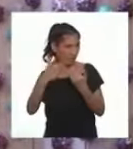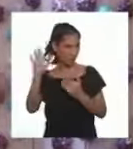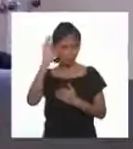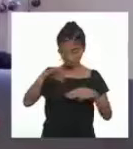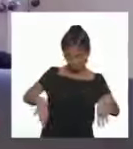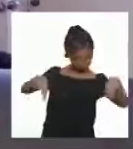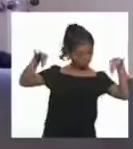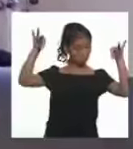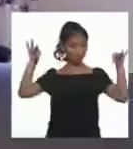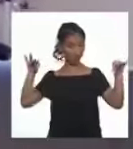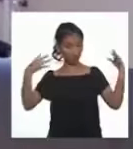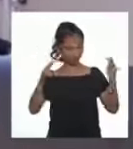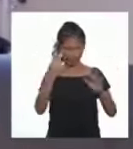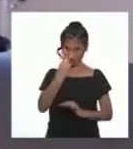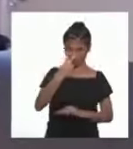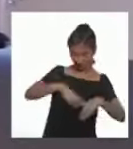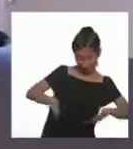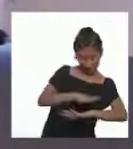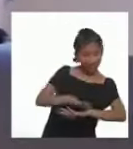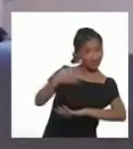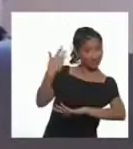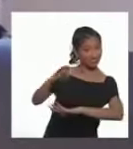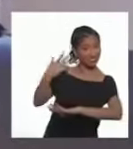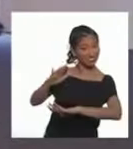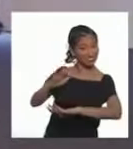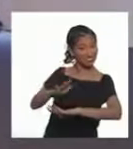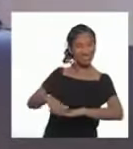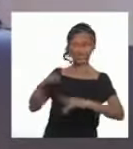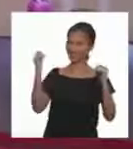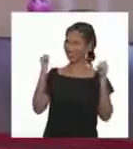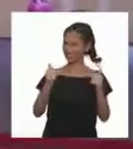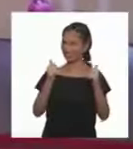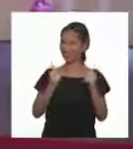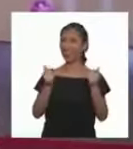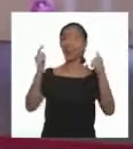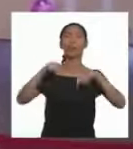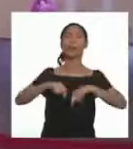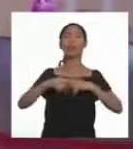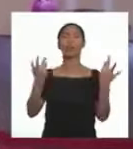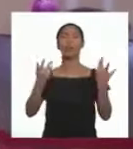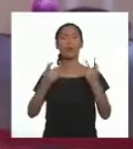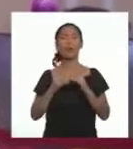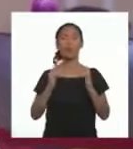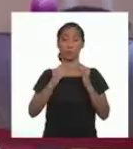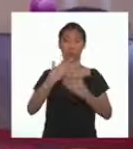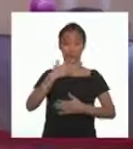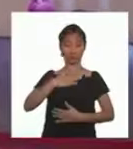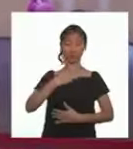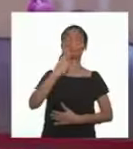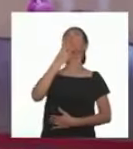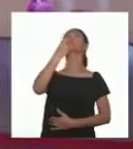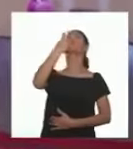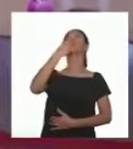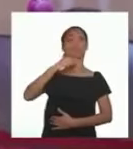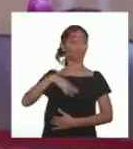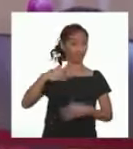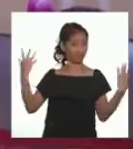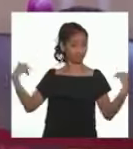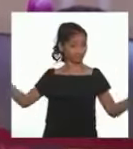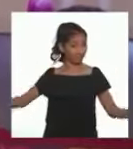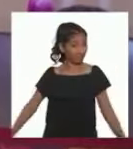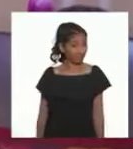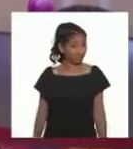conseguir. Miren, acá tengo mi alfombra. Perfecto. Lo vamos a hacer boca arriba con los brazos a los